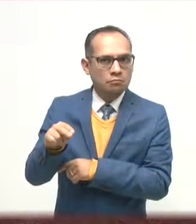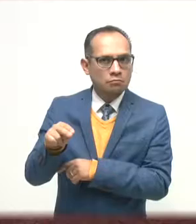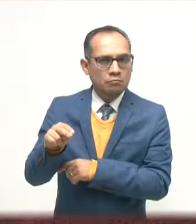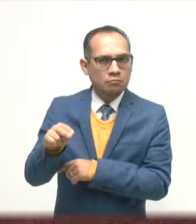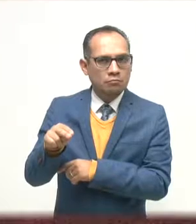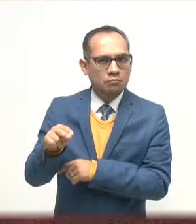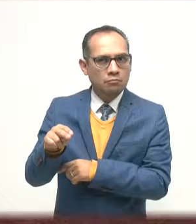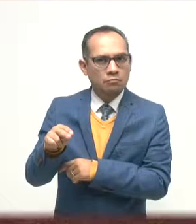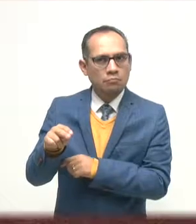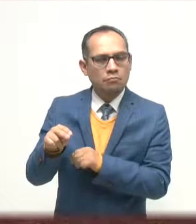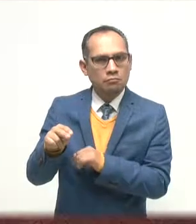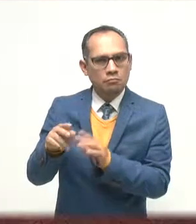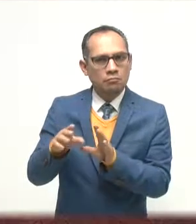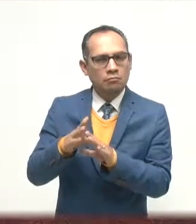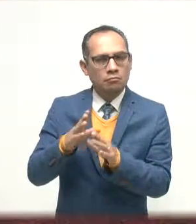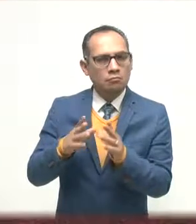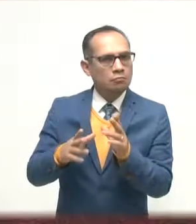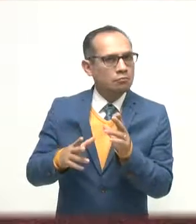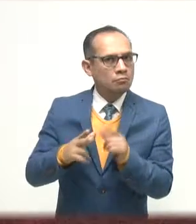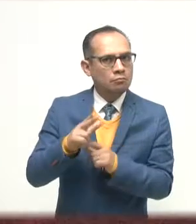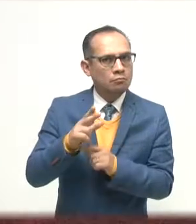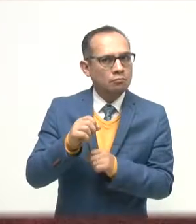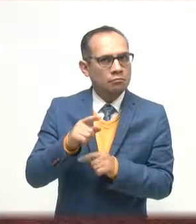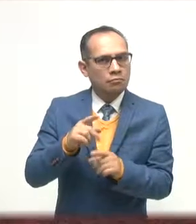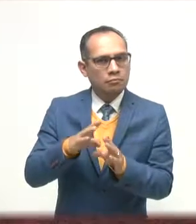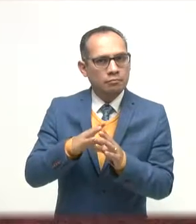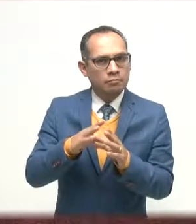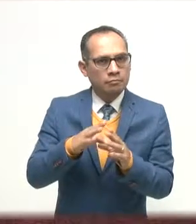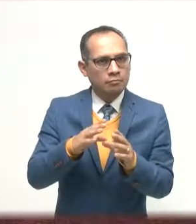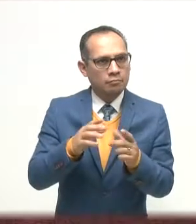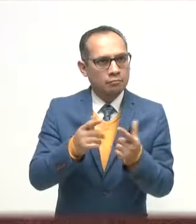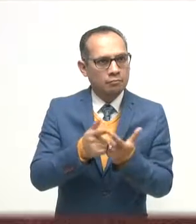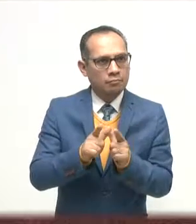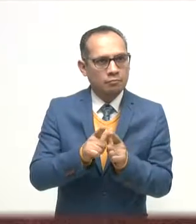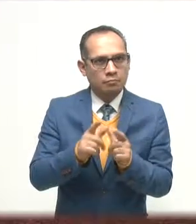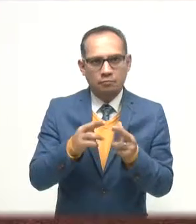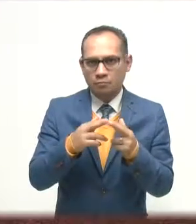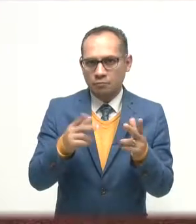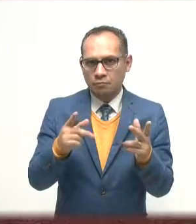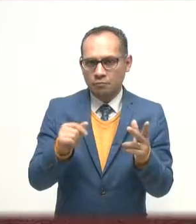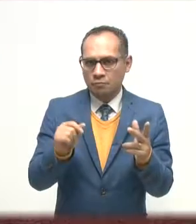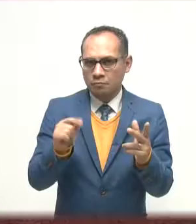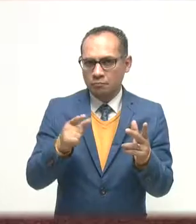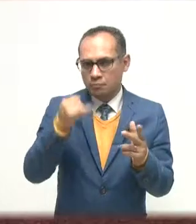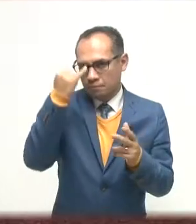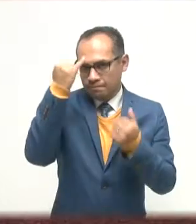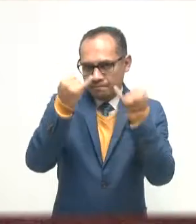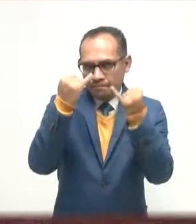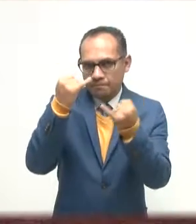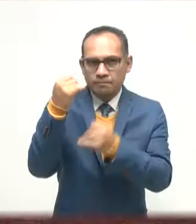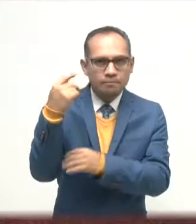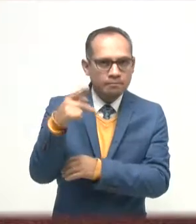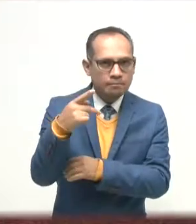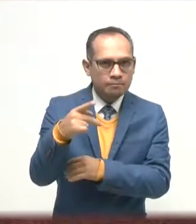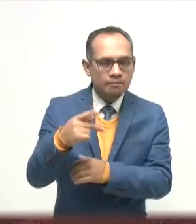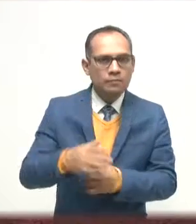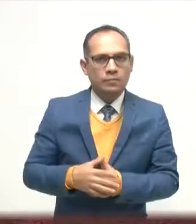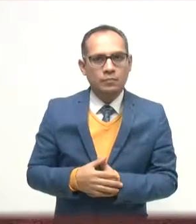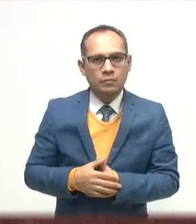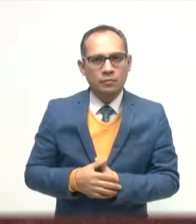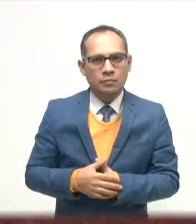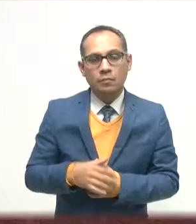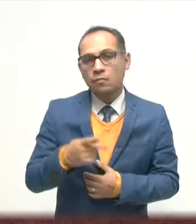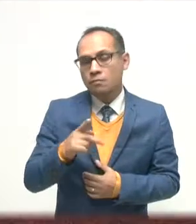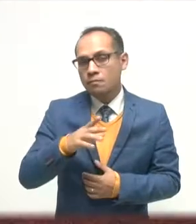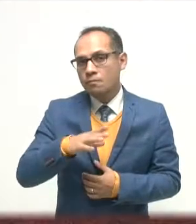a un partido que nació muy bien con su ideología pero que tuvo